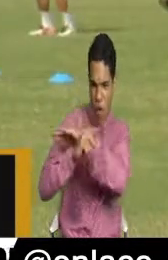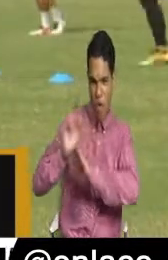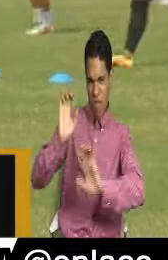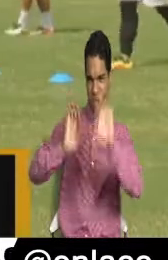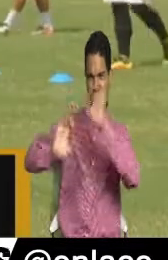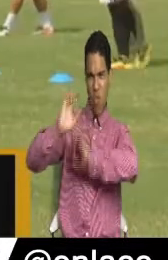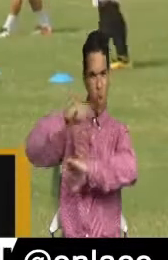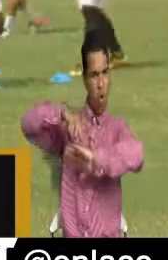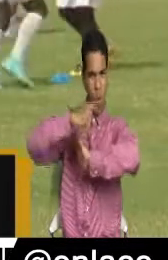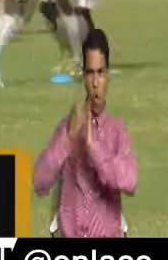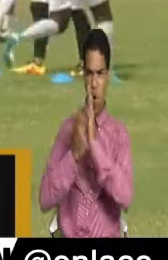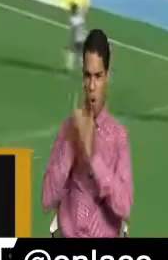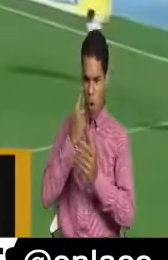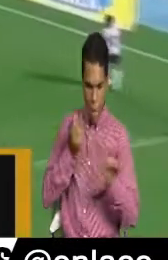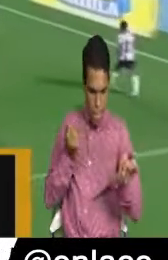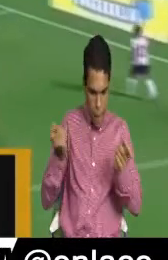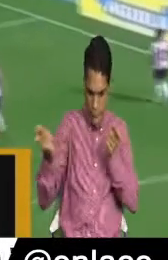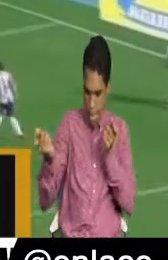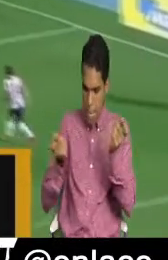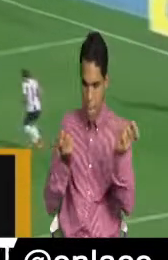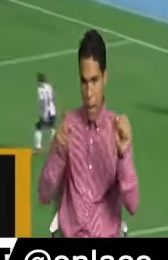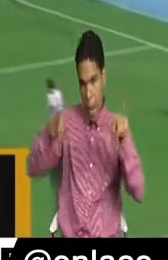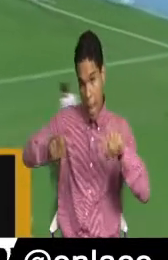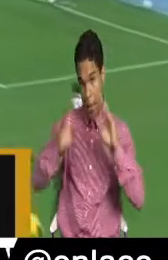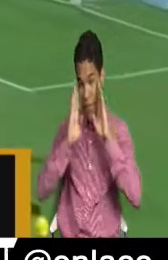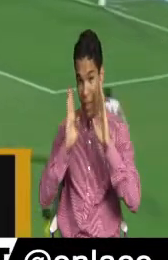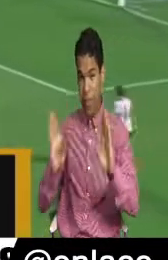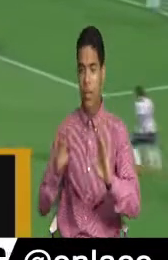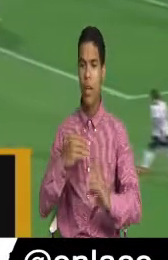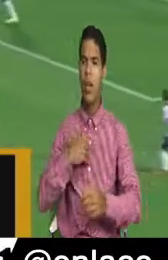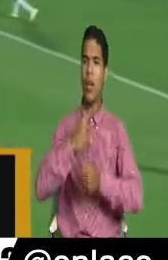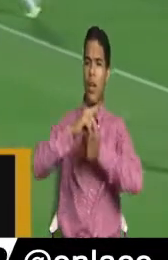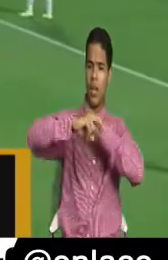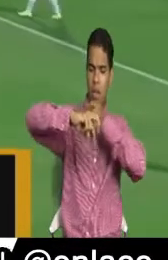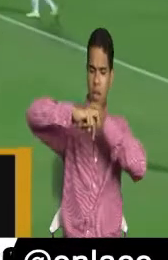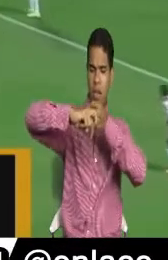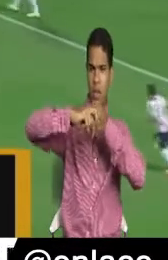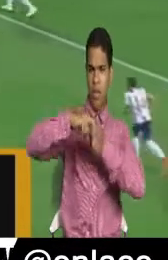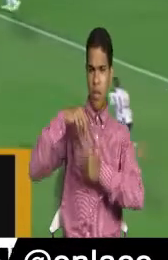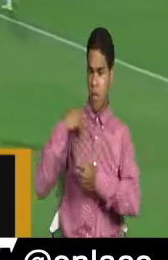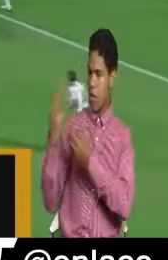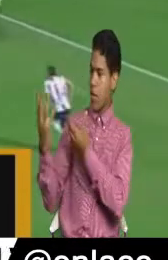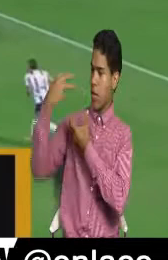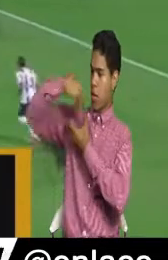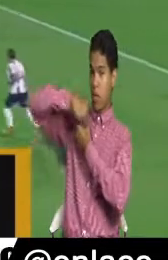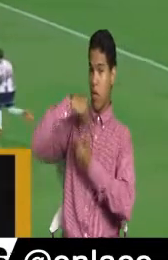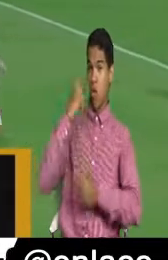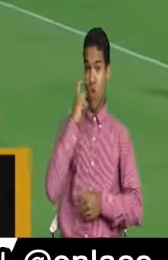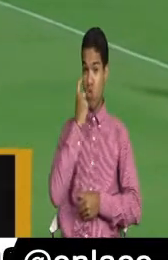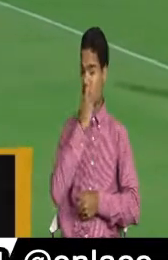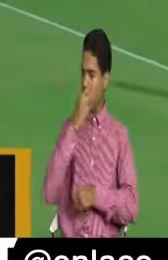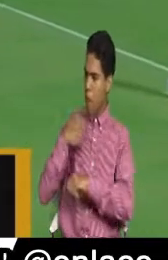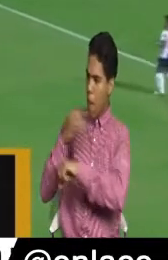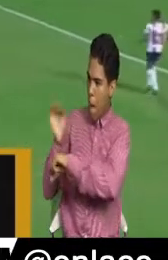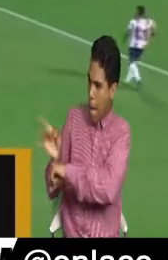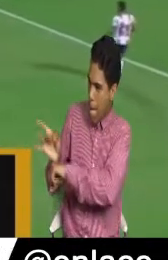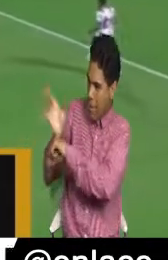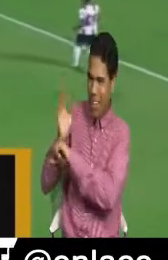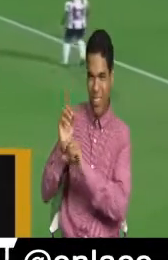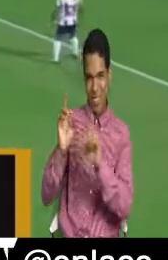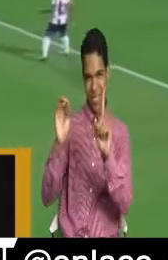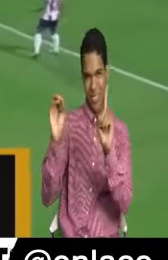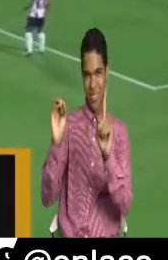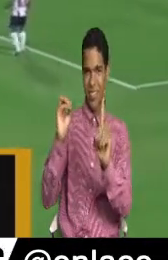en el último cuarto de cancha. Alianza Petrolera, después de derrotar en casa 1-0 al Atlético Junior, se encuentra en la